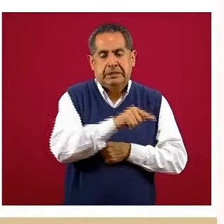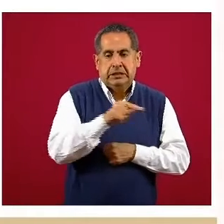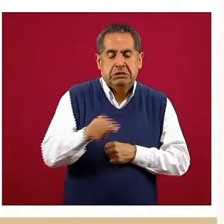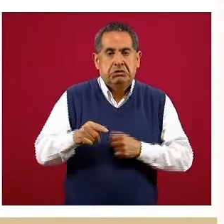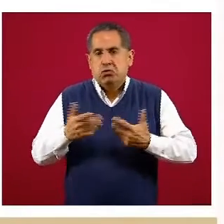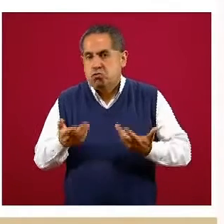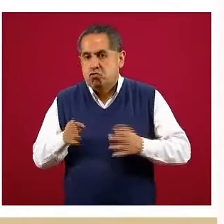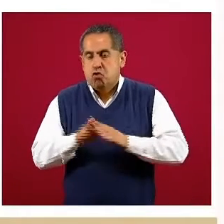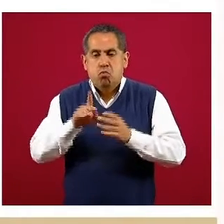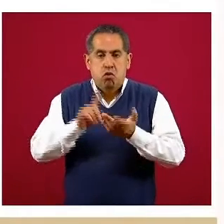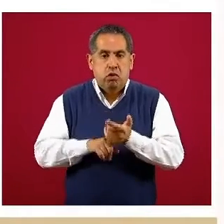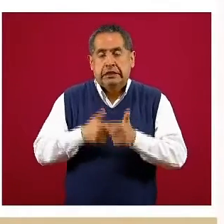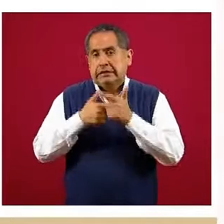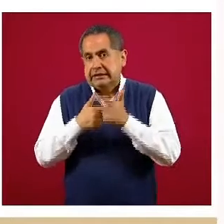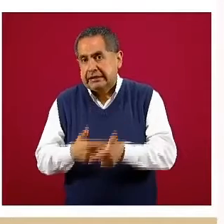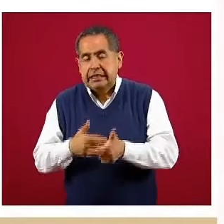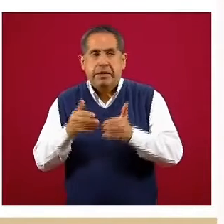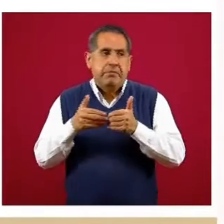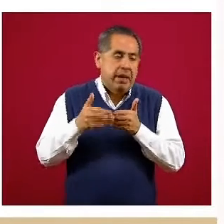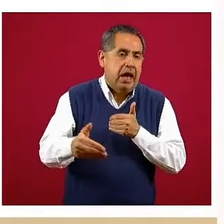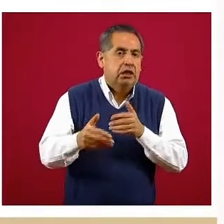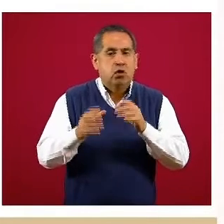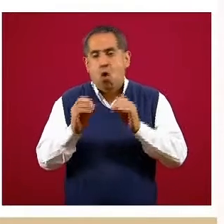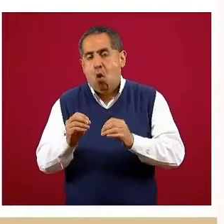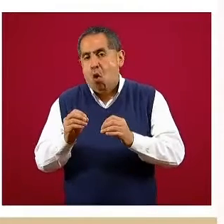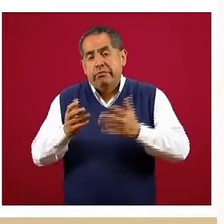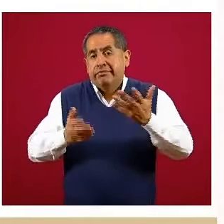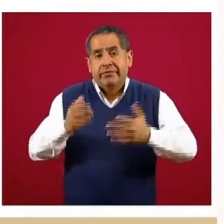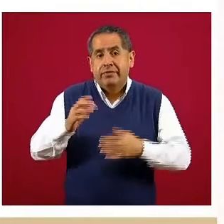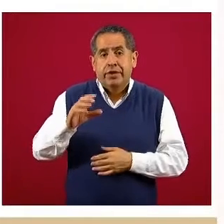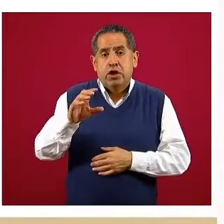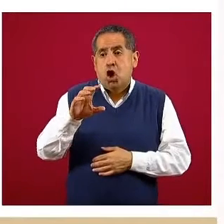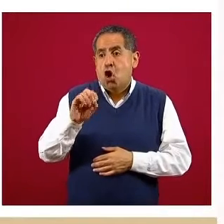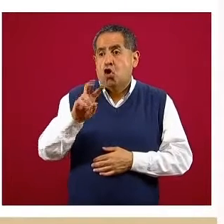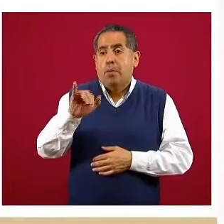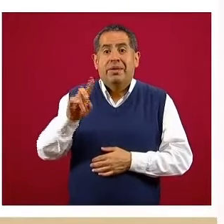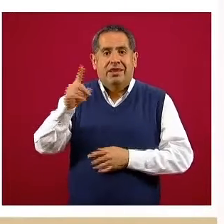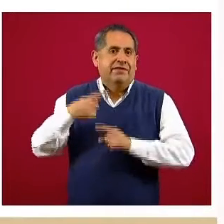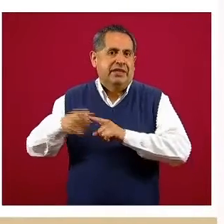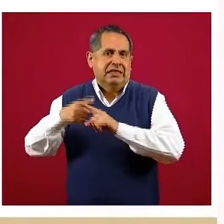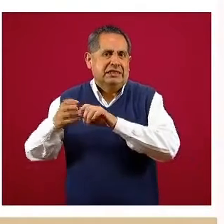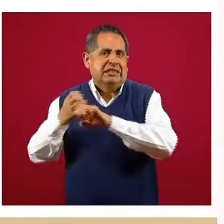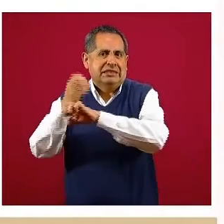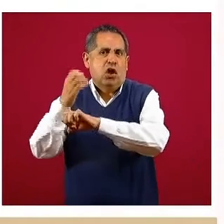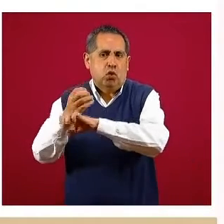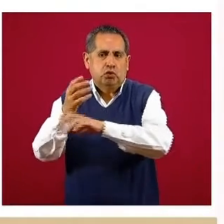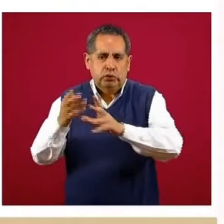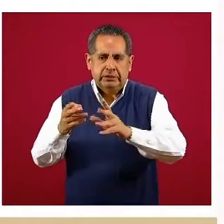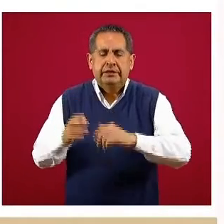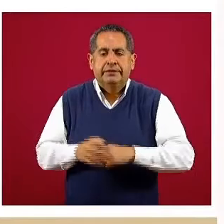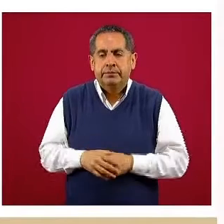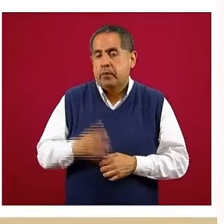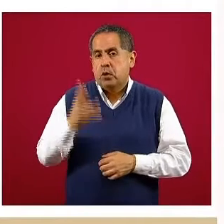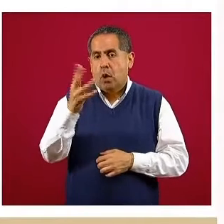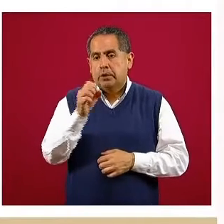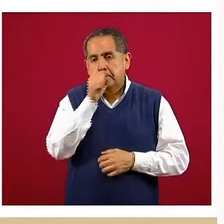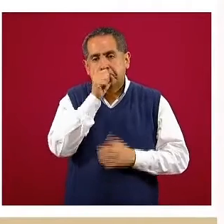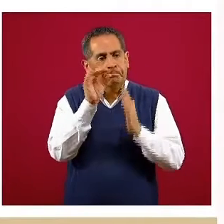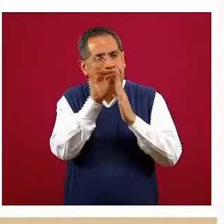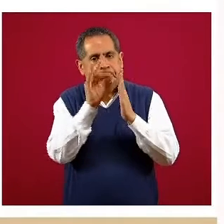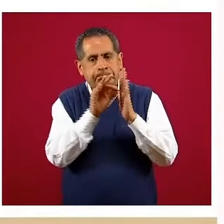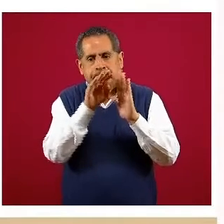interinstitucional de los tres órdenes de gobierno, desde la Federación, Estado, municipios y todos